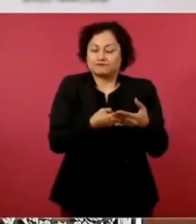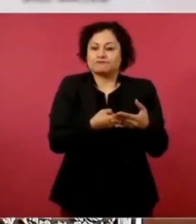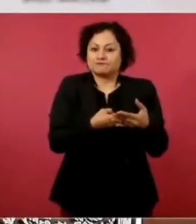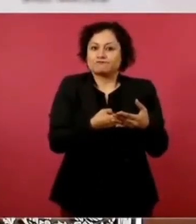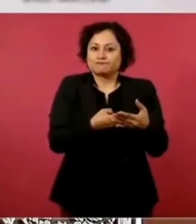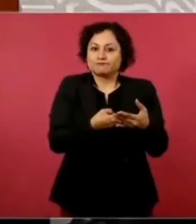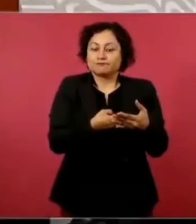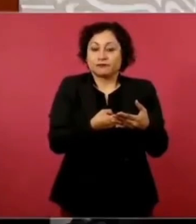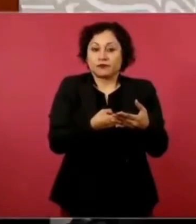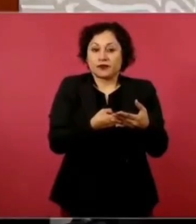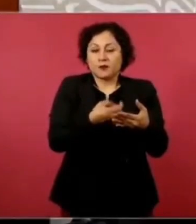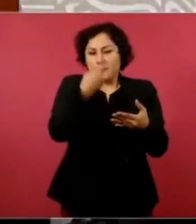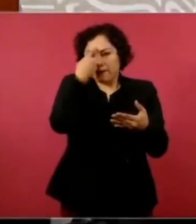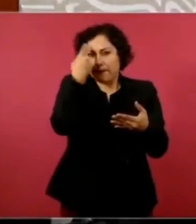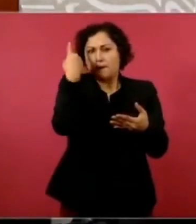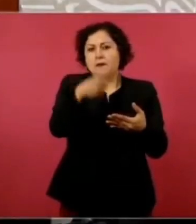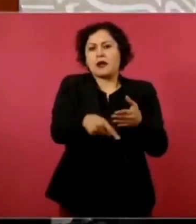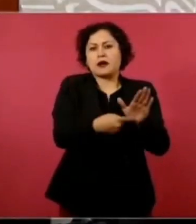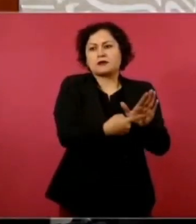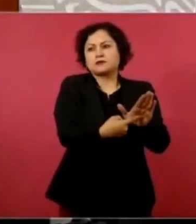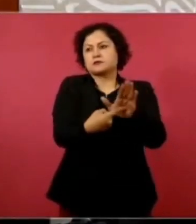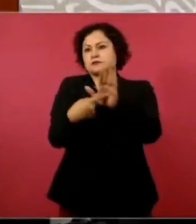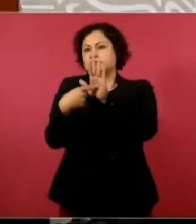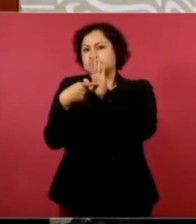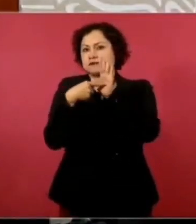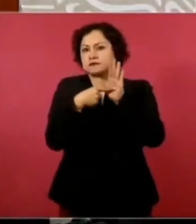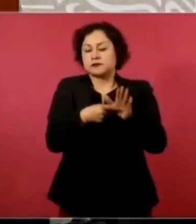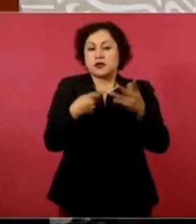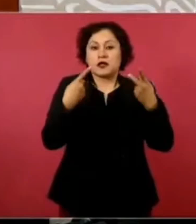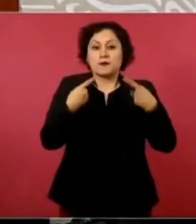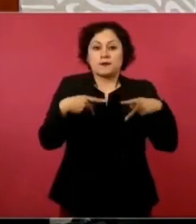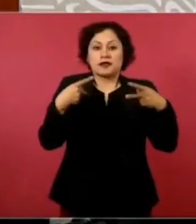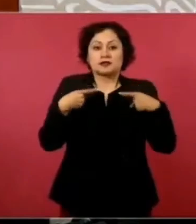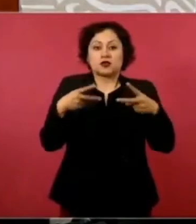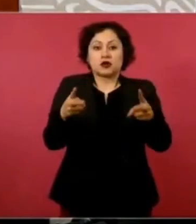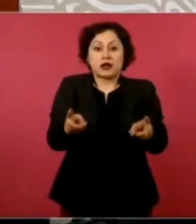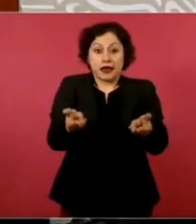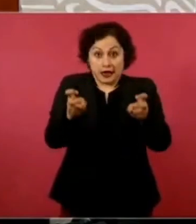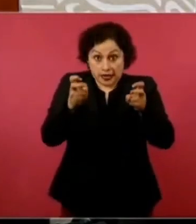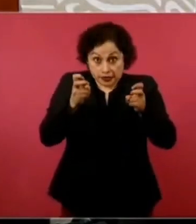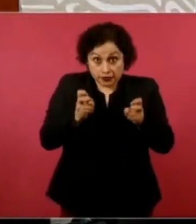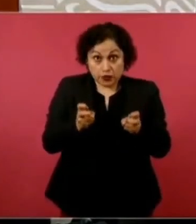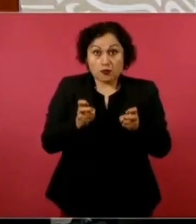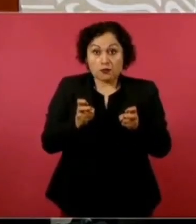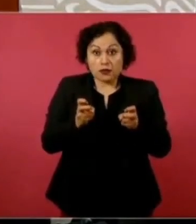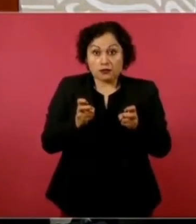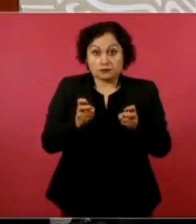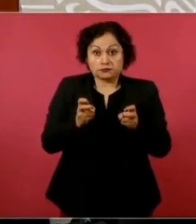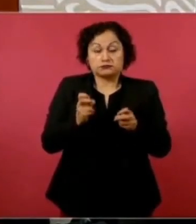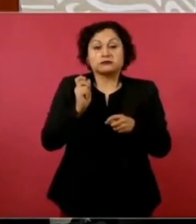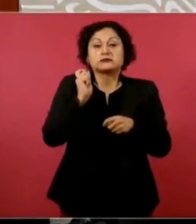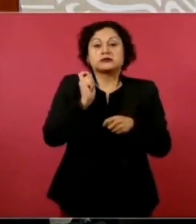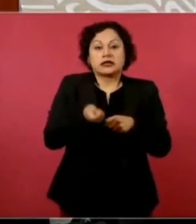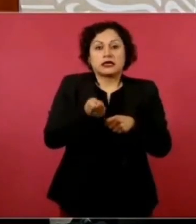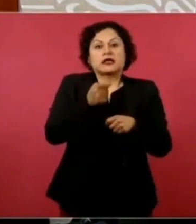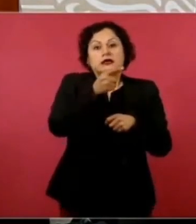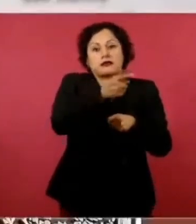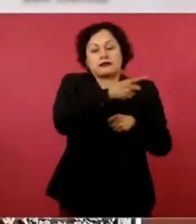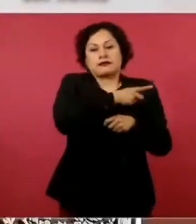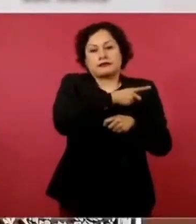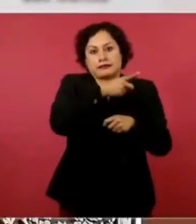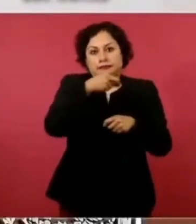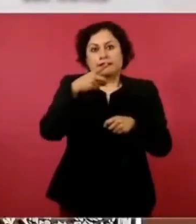quien roba al pueblo jamás regresa nada. Sí, es